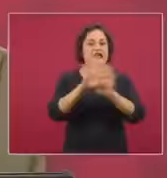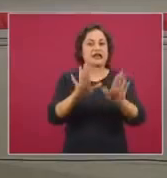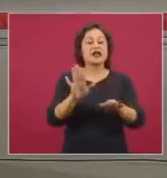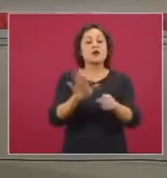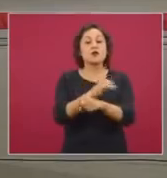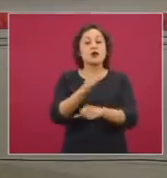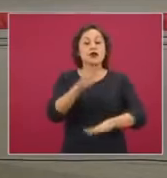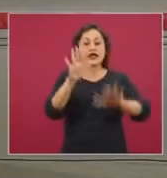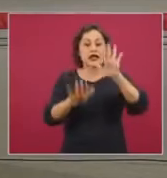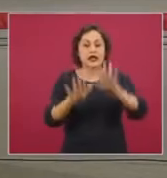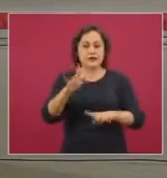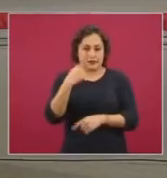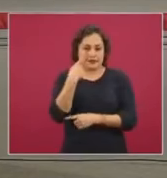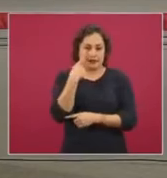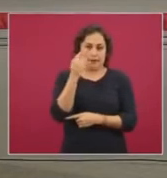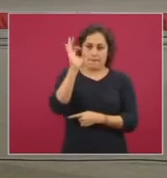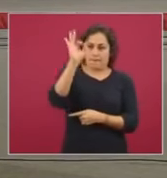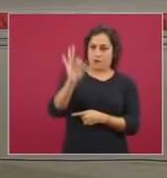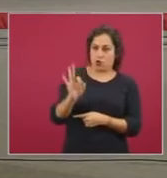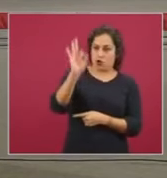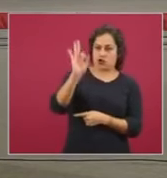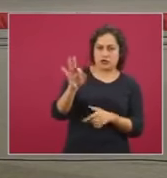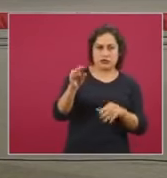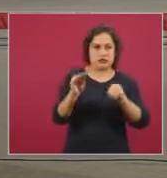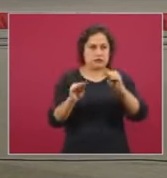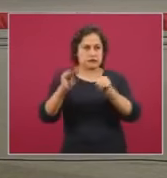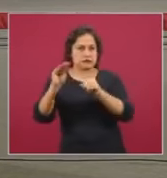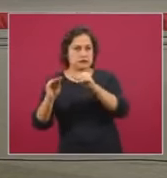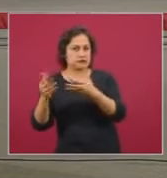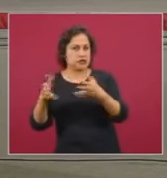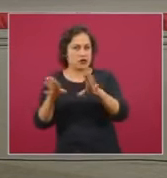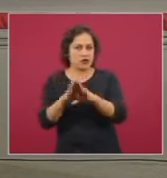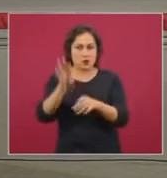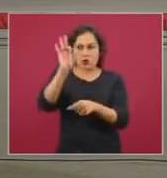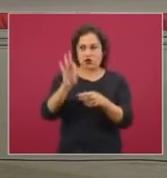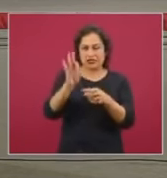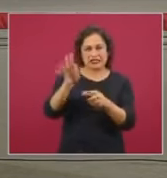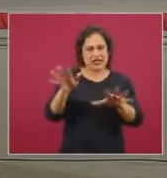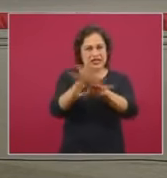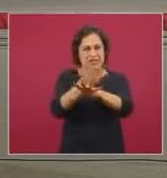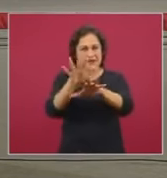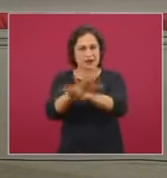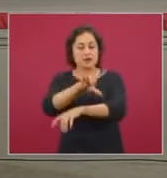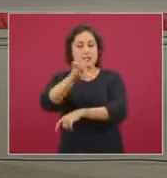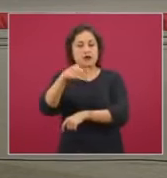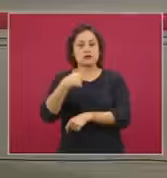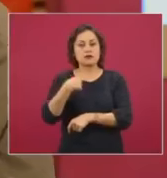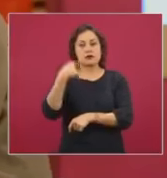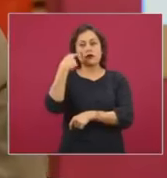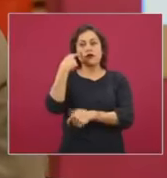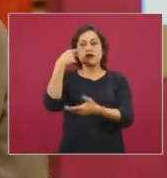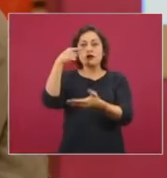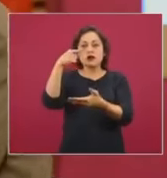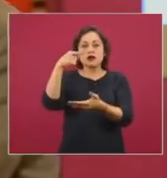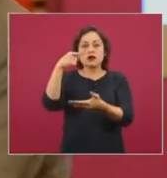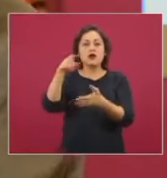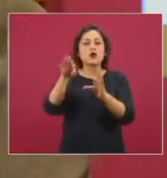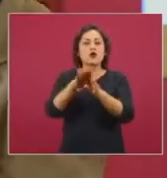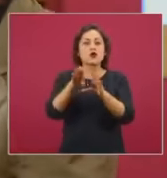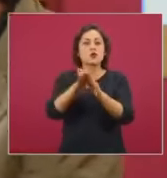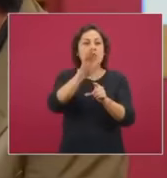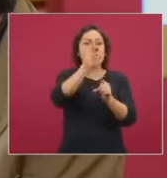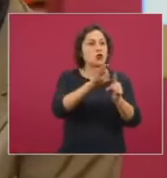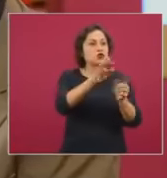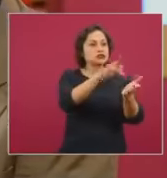problema es que los porcentajes a veces se mueven libremente y vemos notas que están tomando un porcentaje de algo y